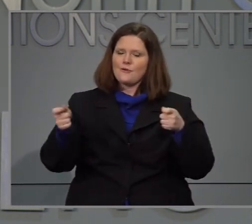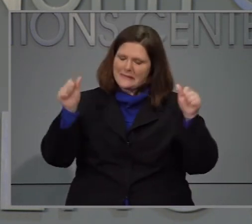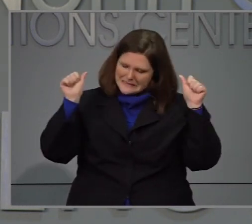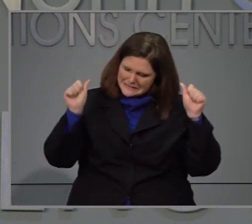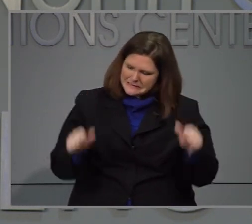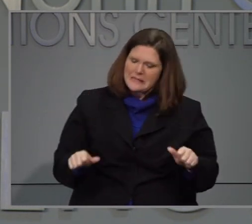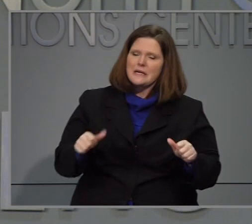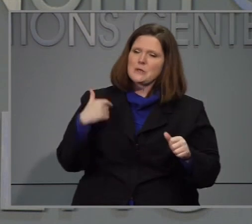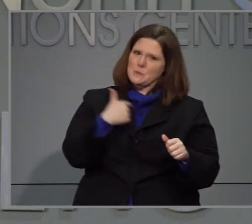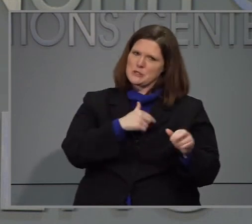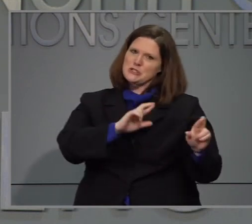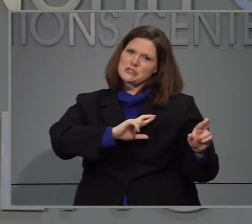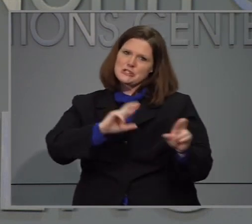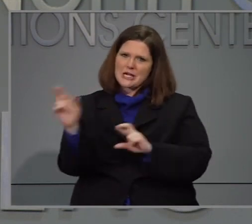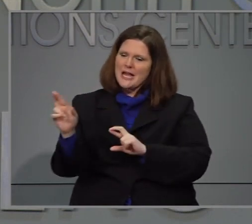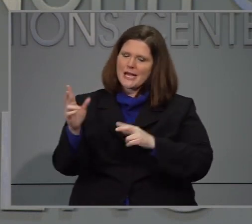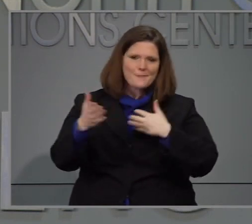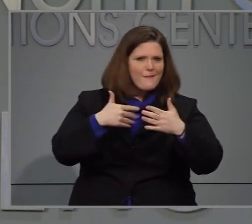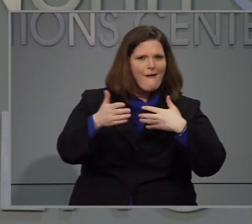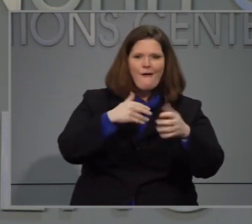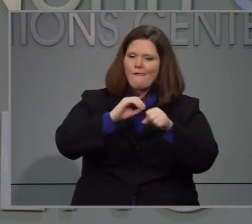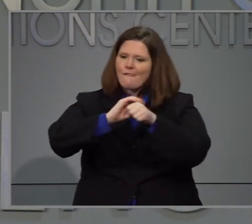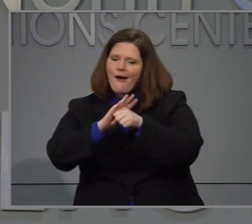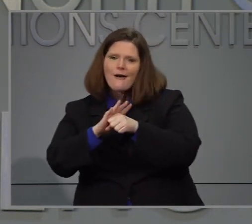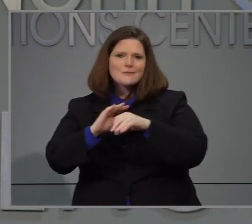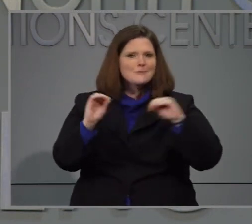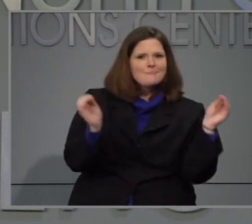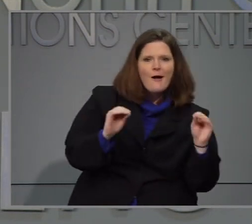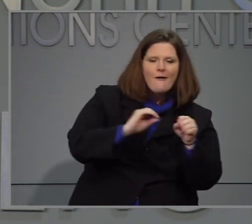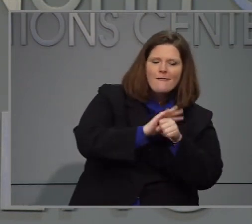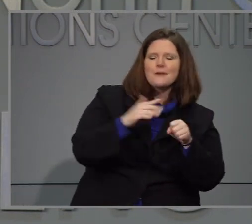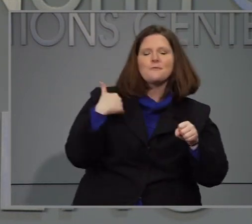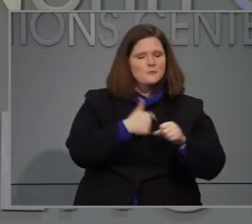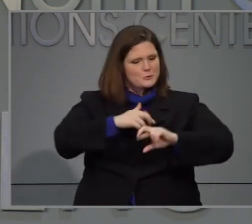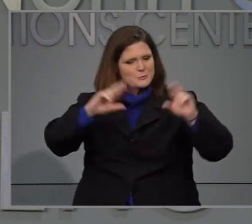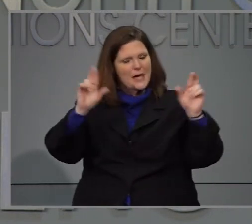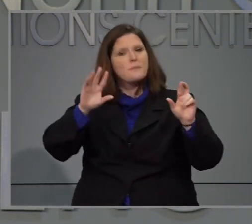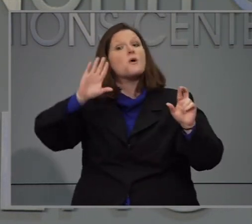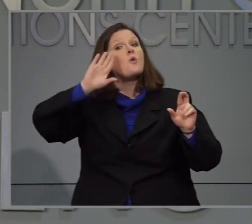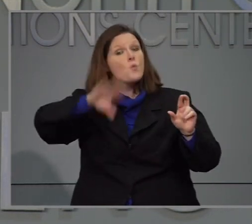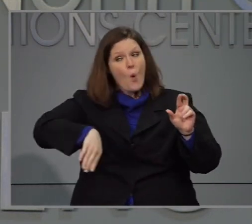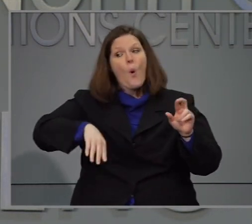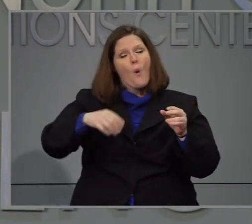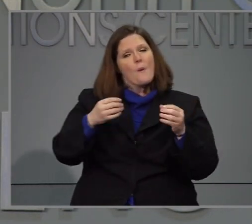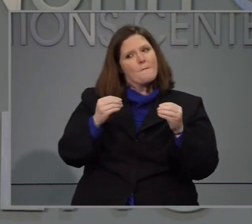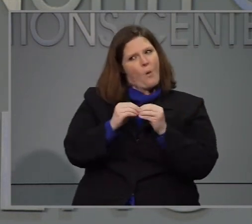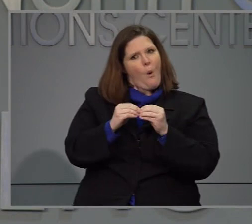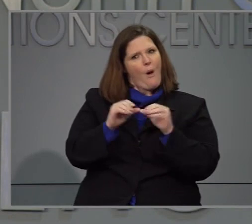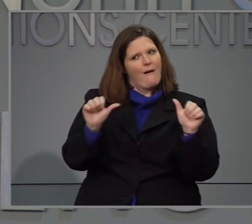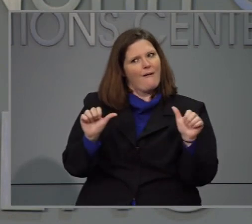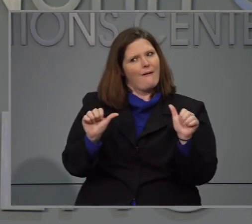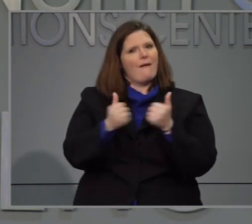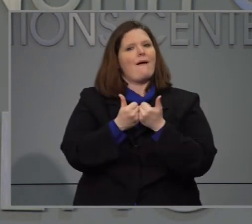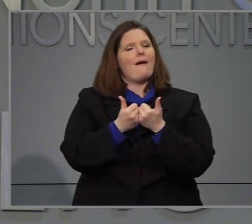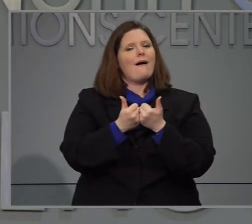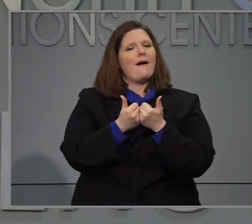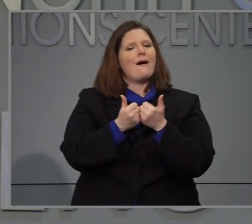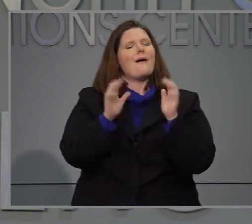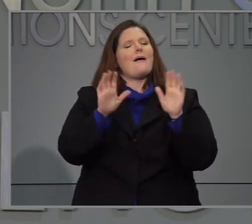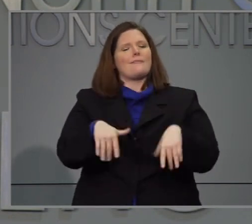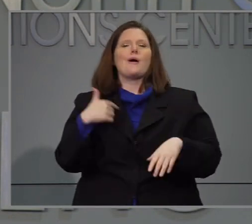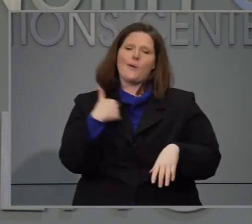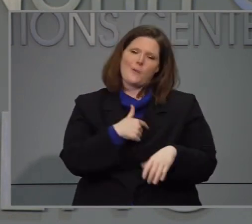y lo manejaremos aunque estemos a mitad de pandemia. Sabemos que lo va a hacer más difícil, pero